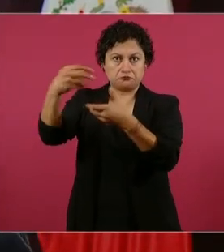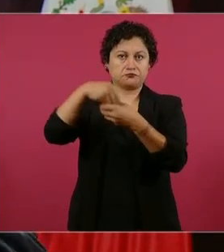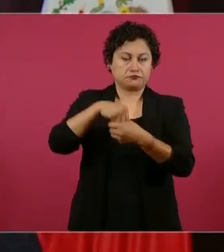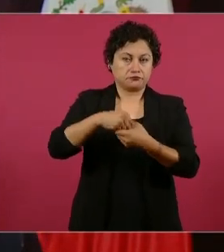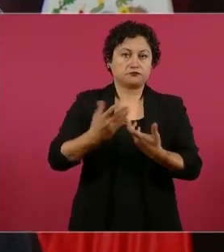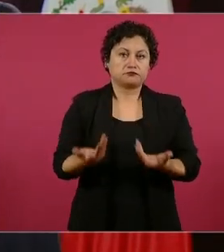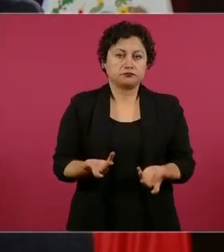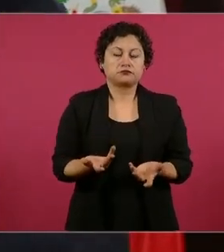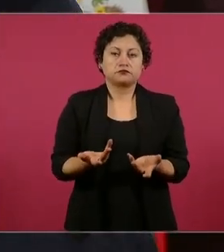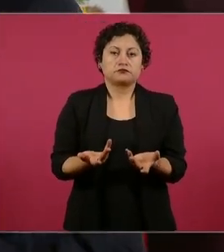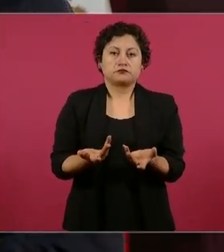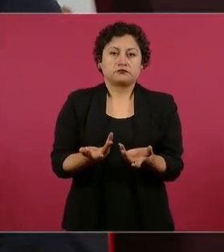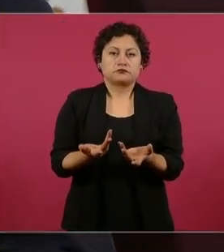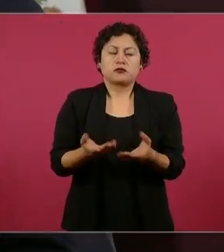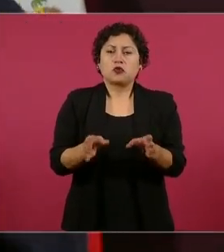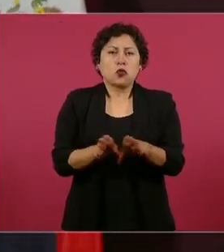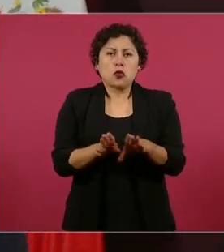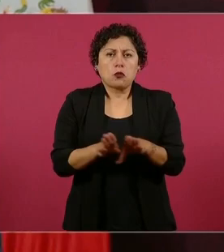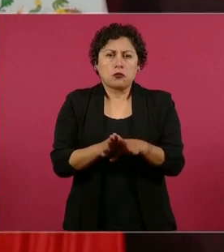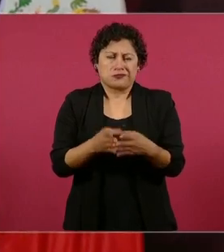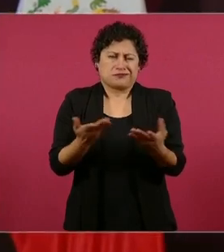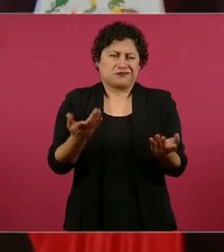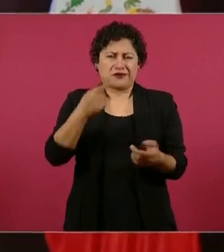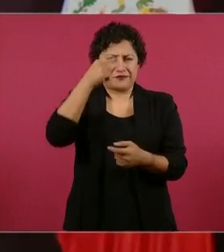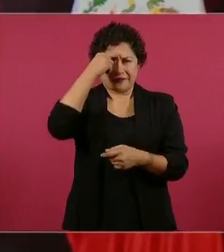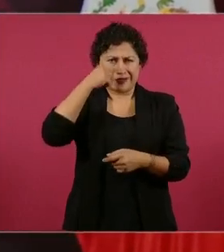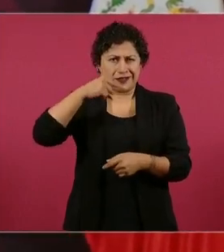con un mecanismo muy sencillo,